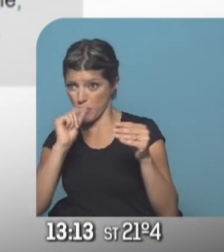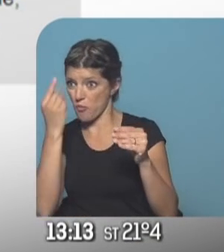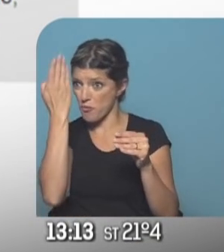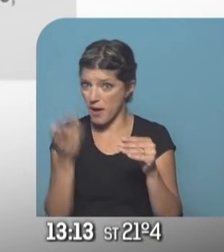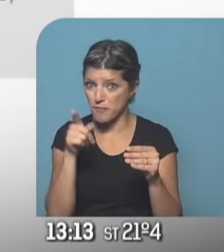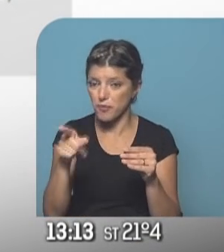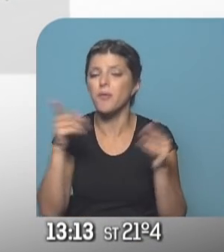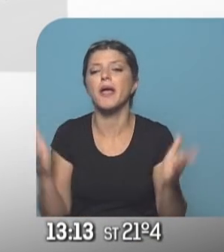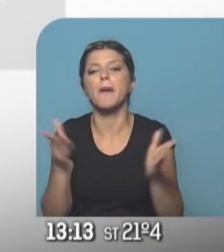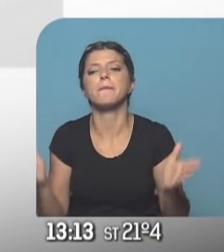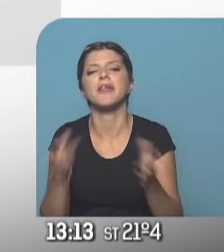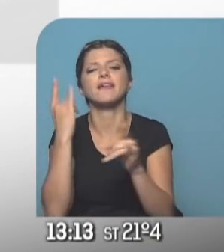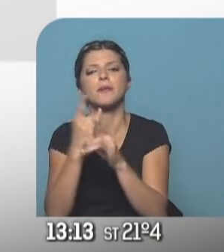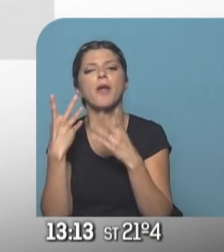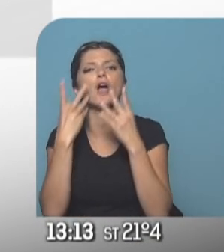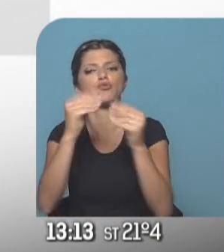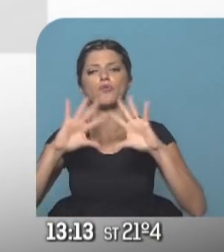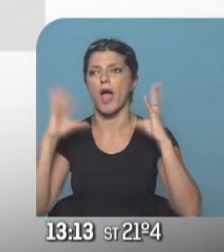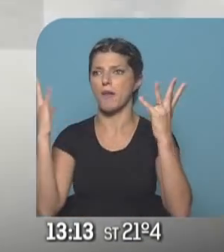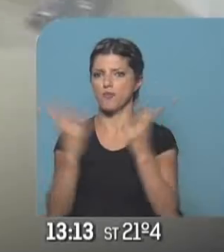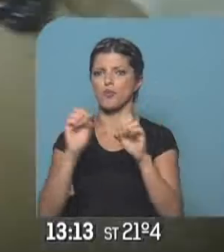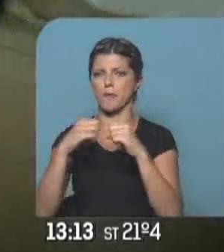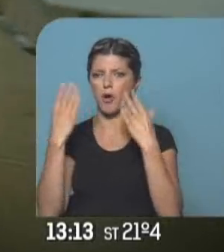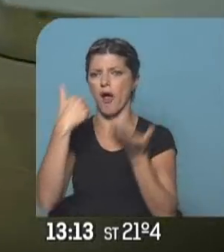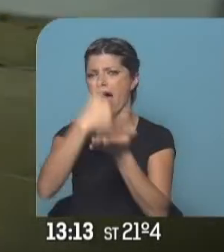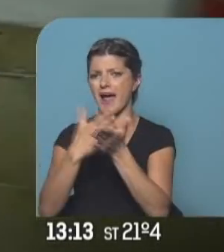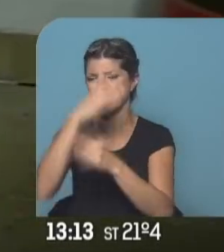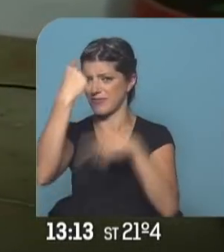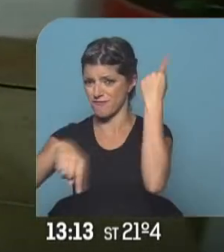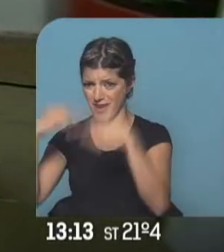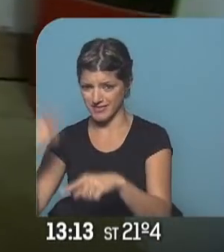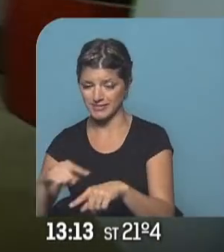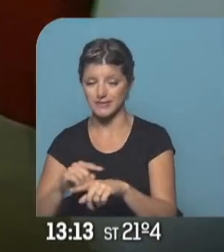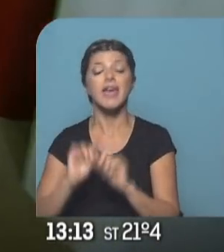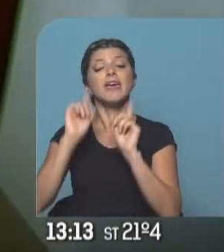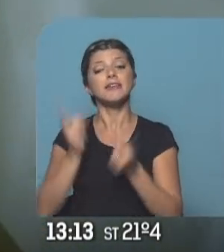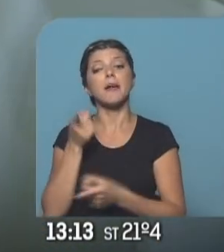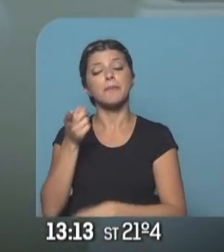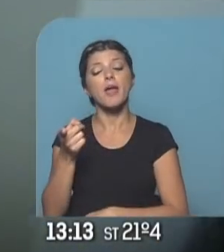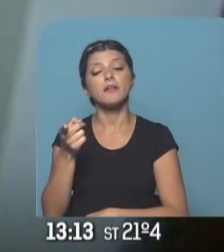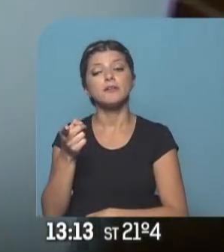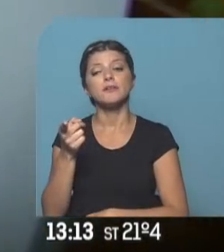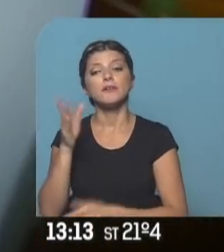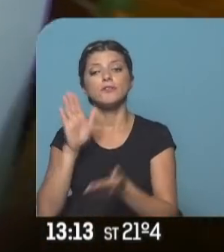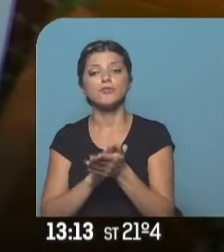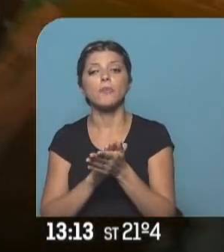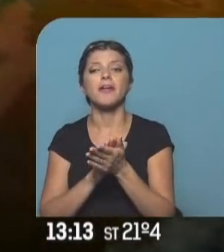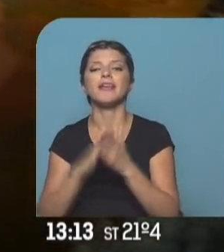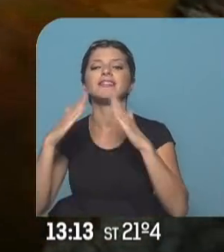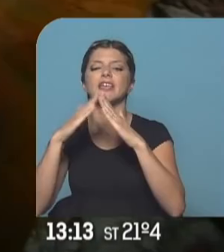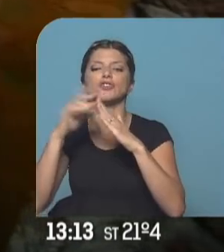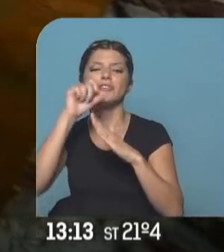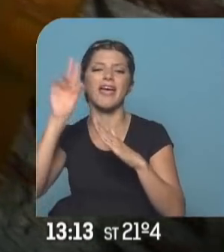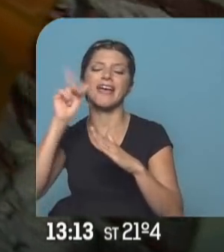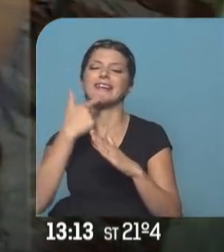año, ayudando a mejorar el mundo en varias áreas y, entre otras cosas, a perforar el llamado techo de cristal, la